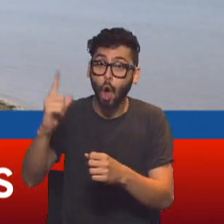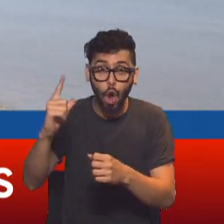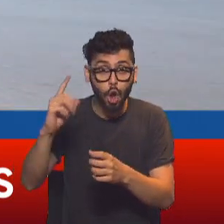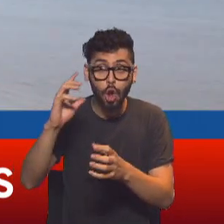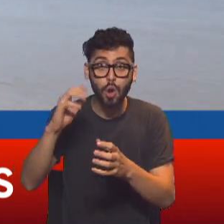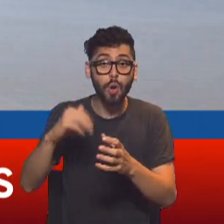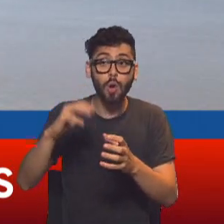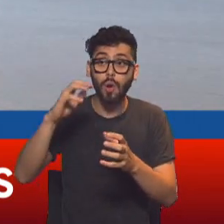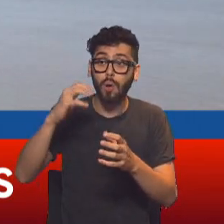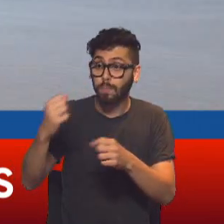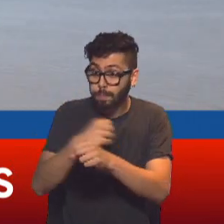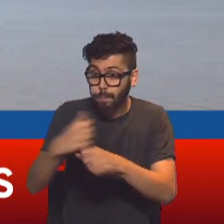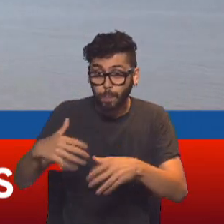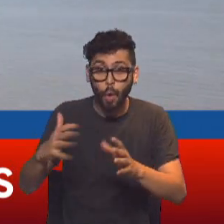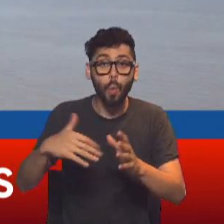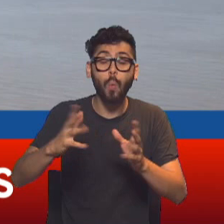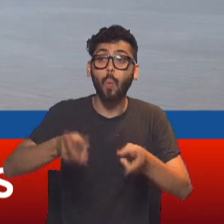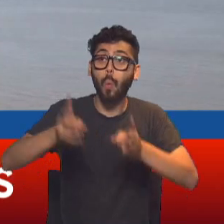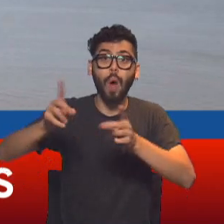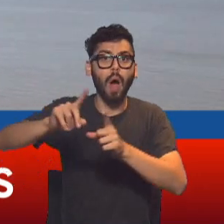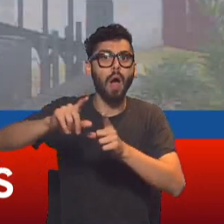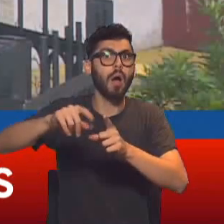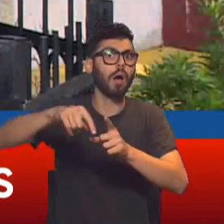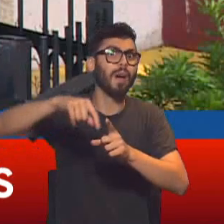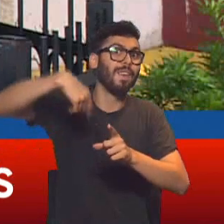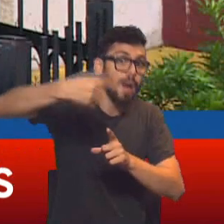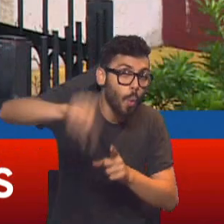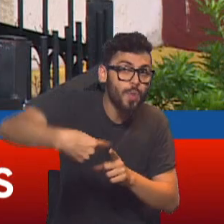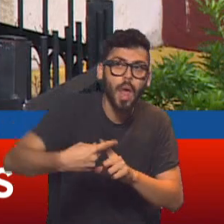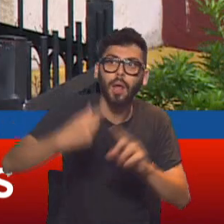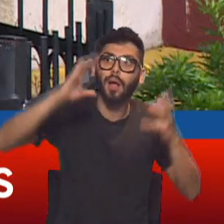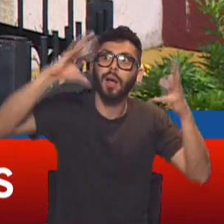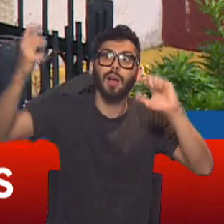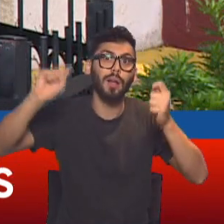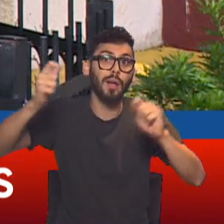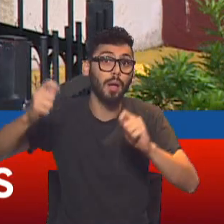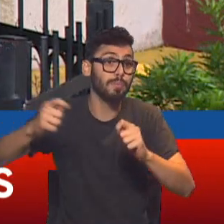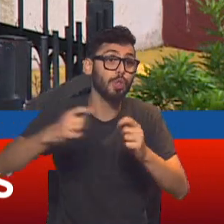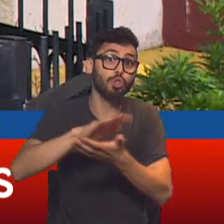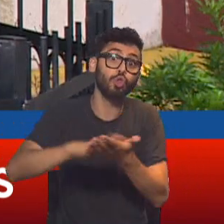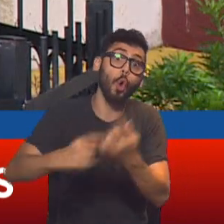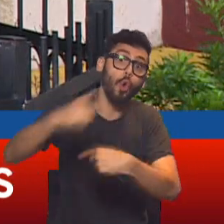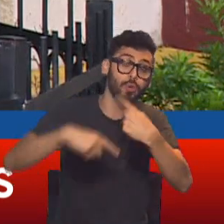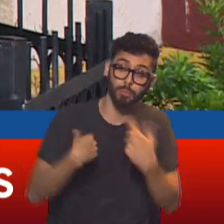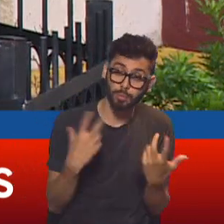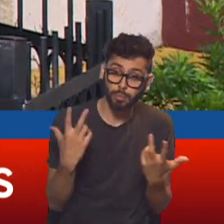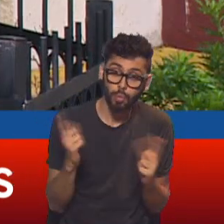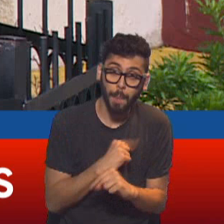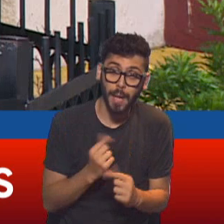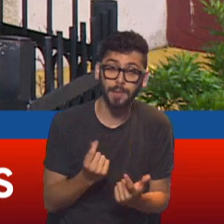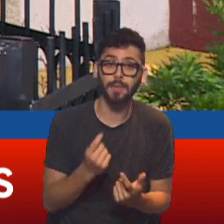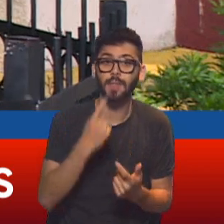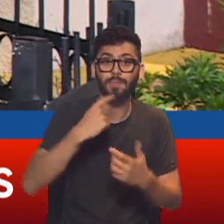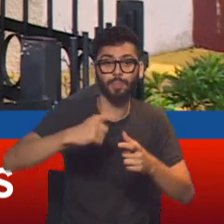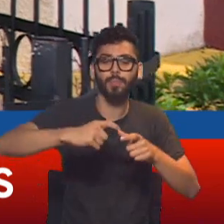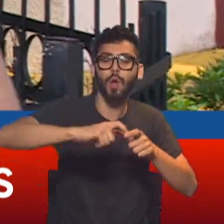generar un conjunto de impactos ambientales absolutamente irreversibles para la Ciudad de Buenos Aires. La ocupación del borde